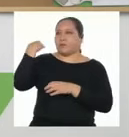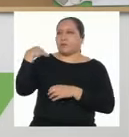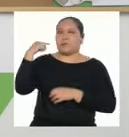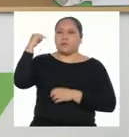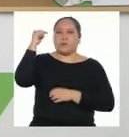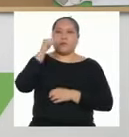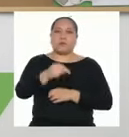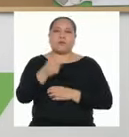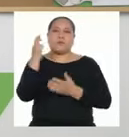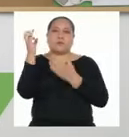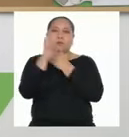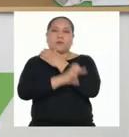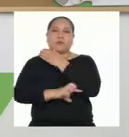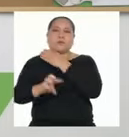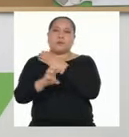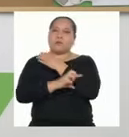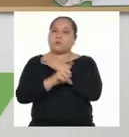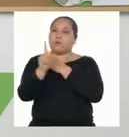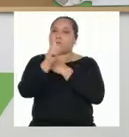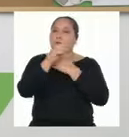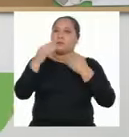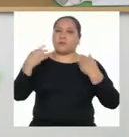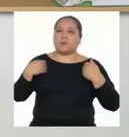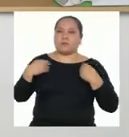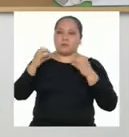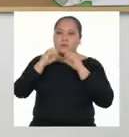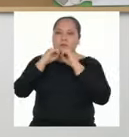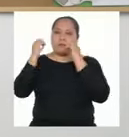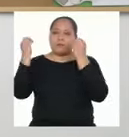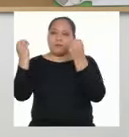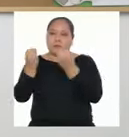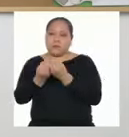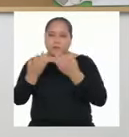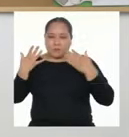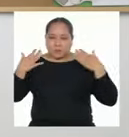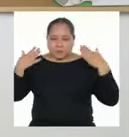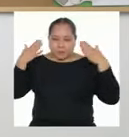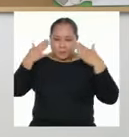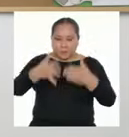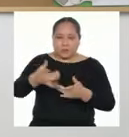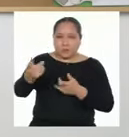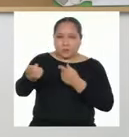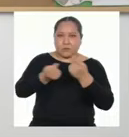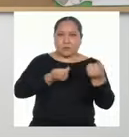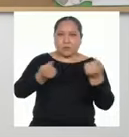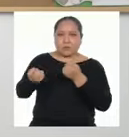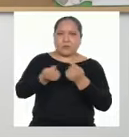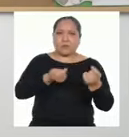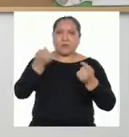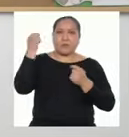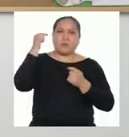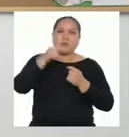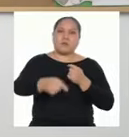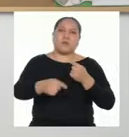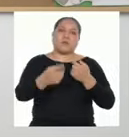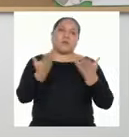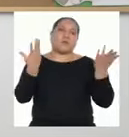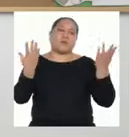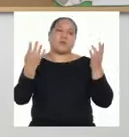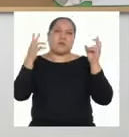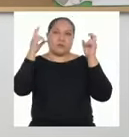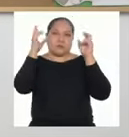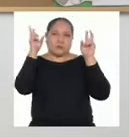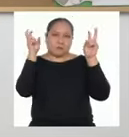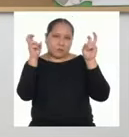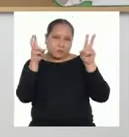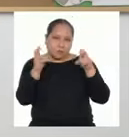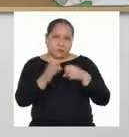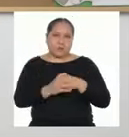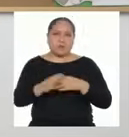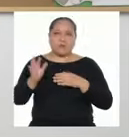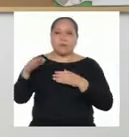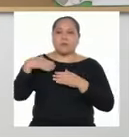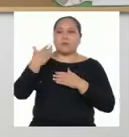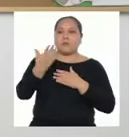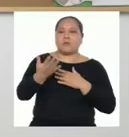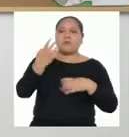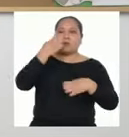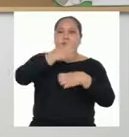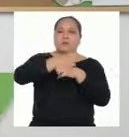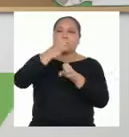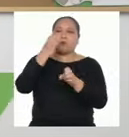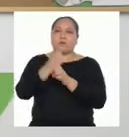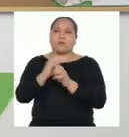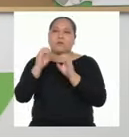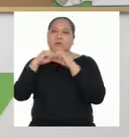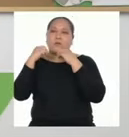de que como país no teníamos una institución que centralice el manejo de este tipo de gestión. Después se han